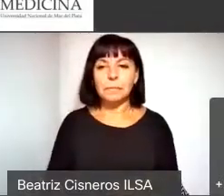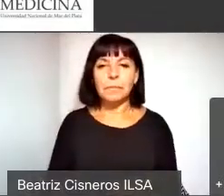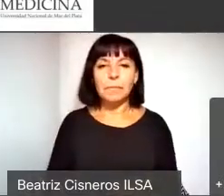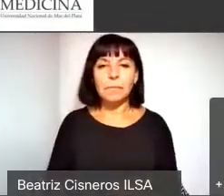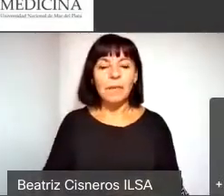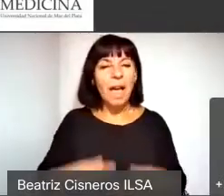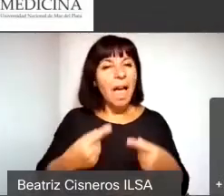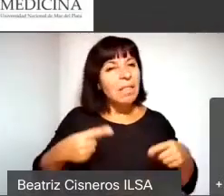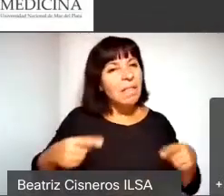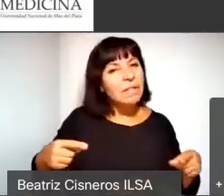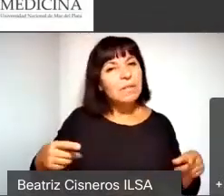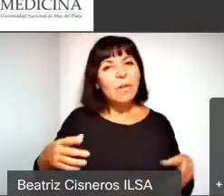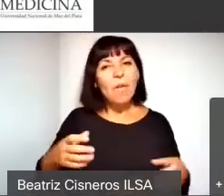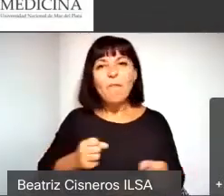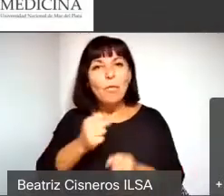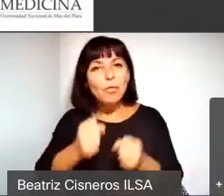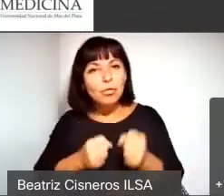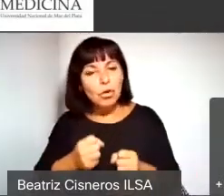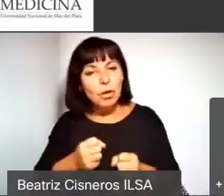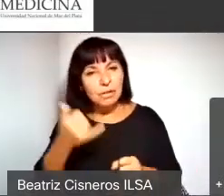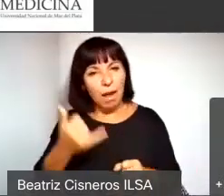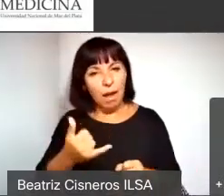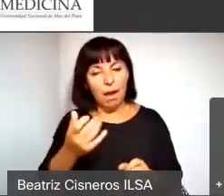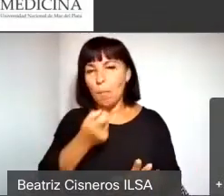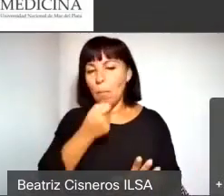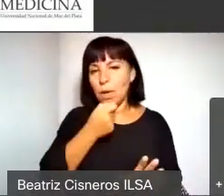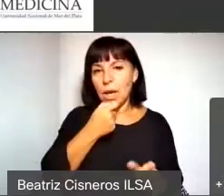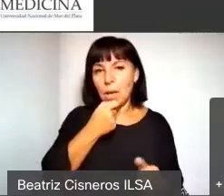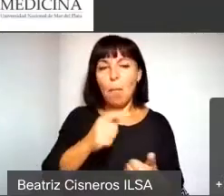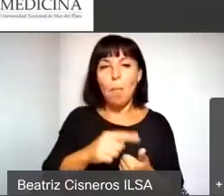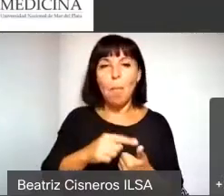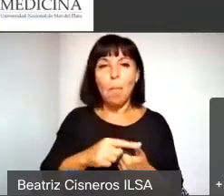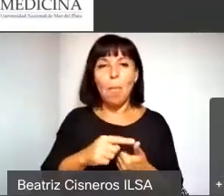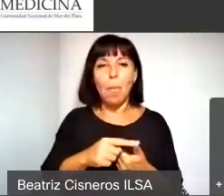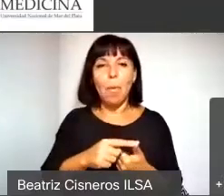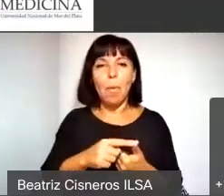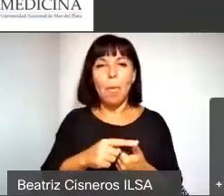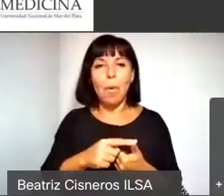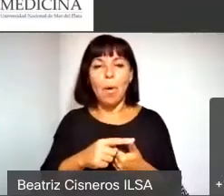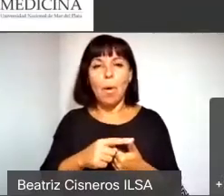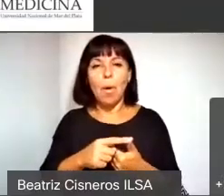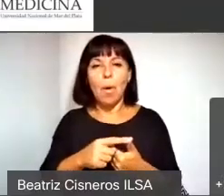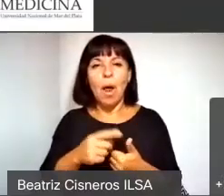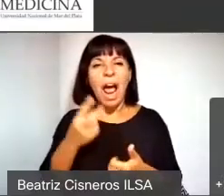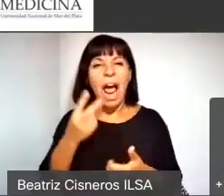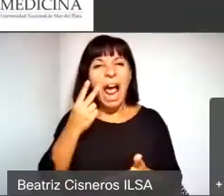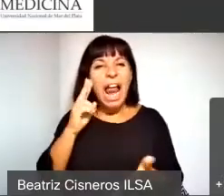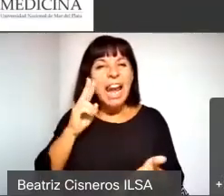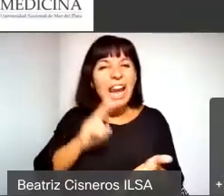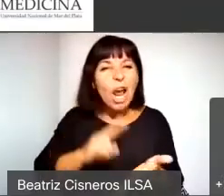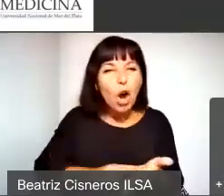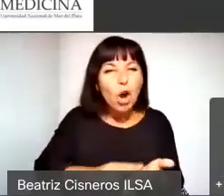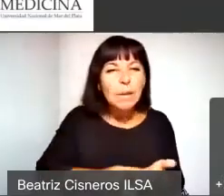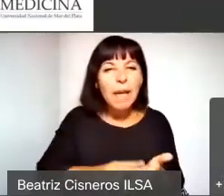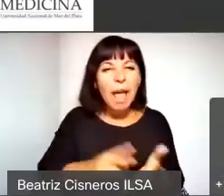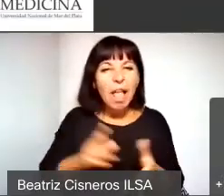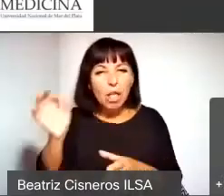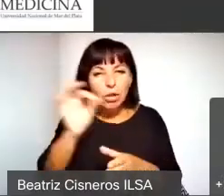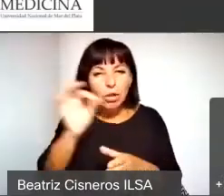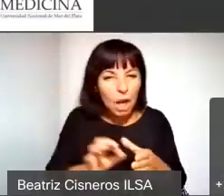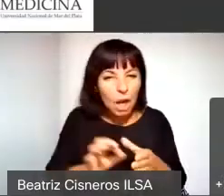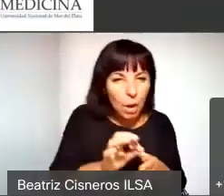diversas funciones cumplen. Por ejemplo, participan en el reconocimiento celular. En los organismos que